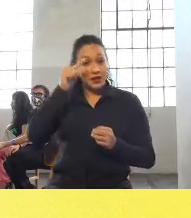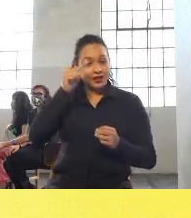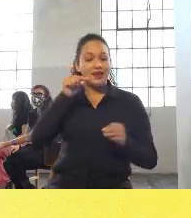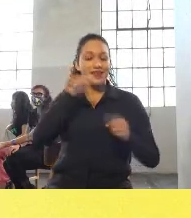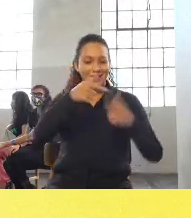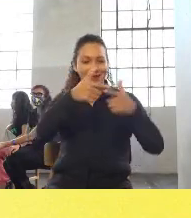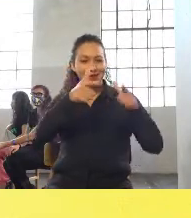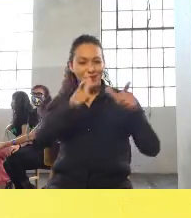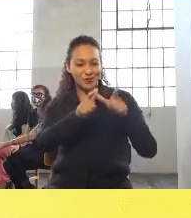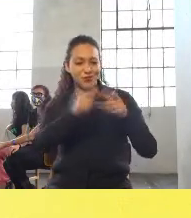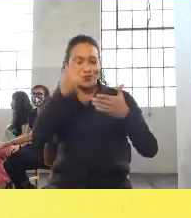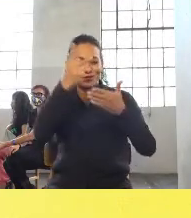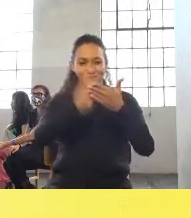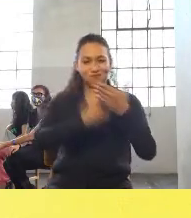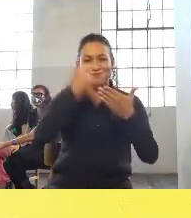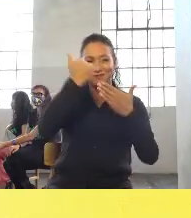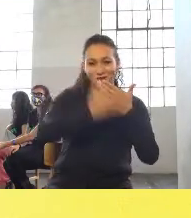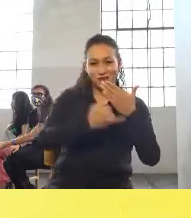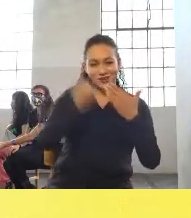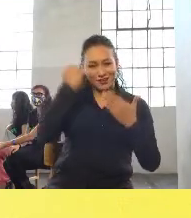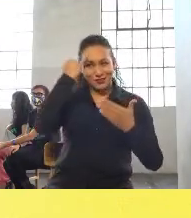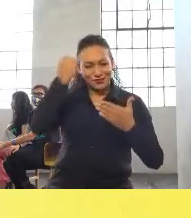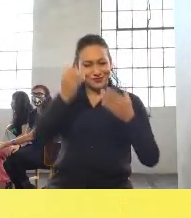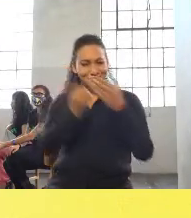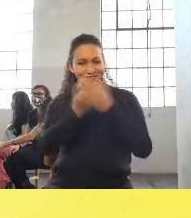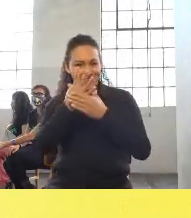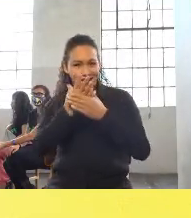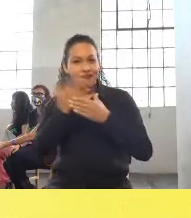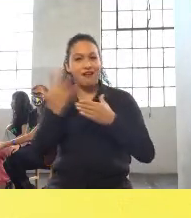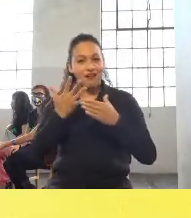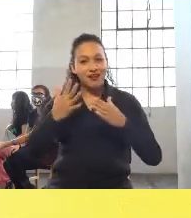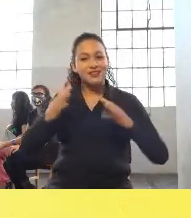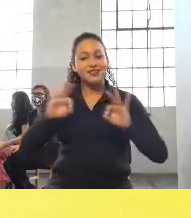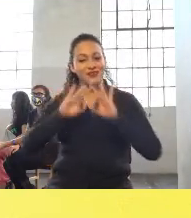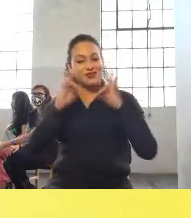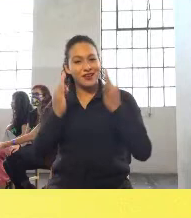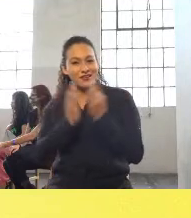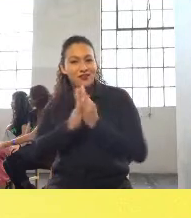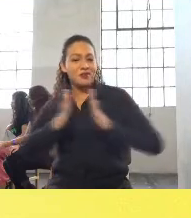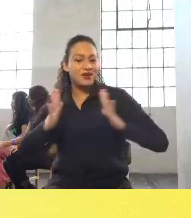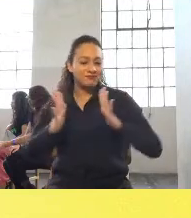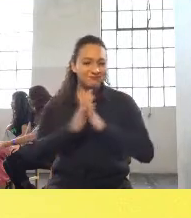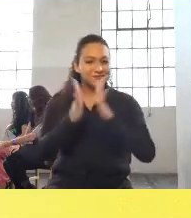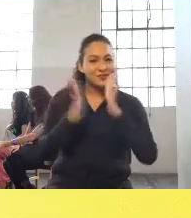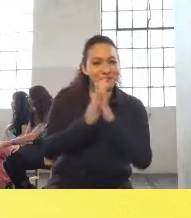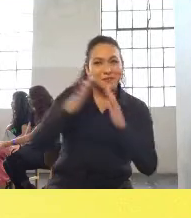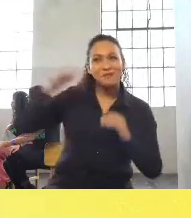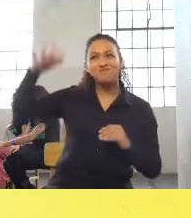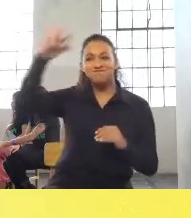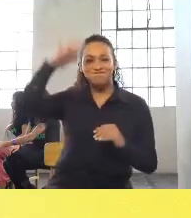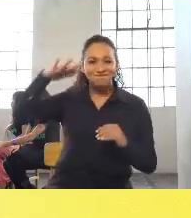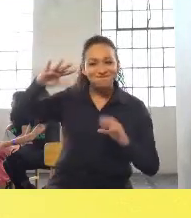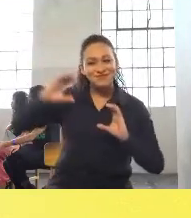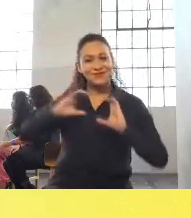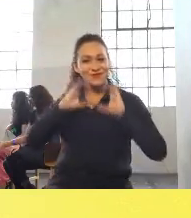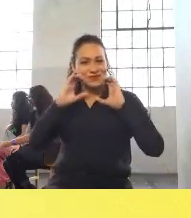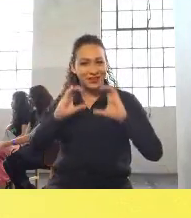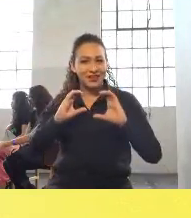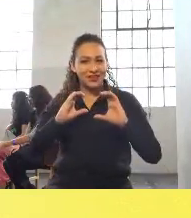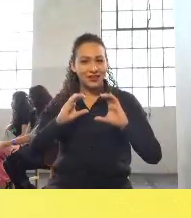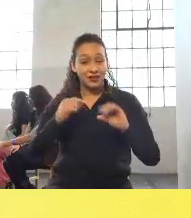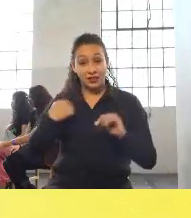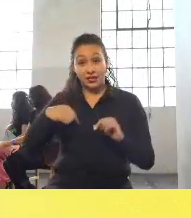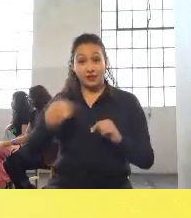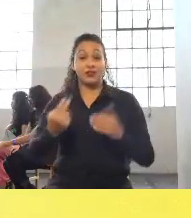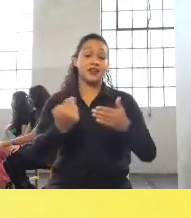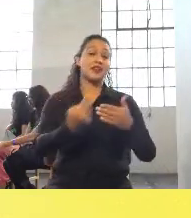que justamente ayuden a construir un mundo más justo y más sostenible. Entonces esas serían las bases. También decir que ya no somos